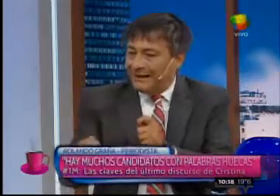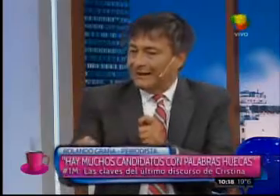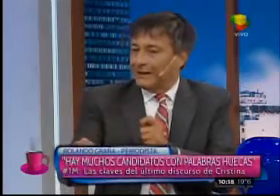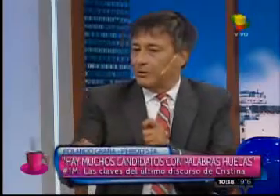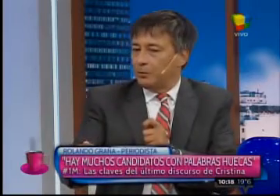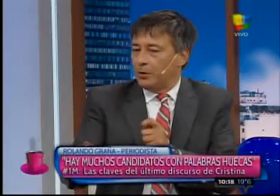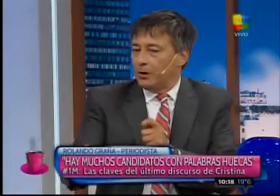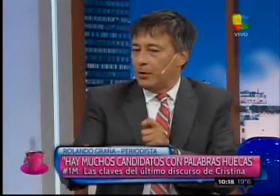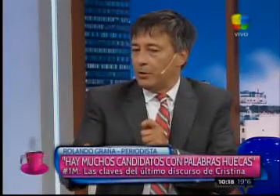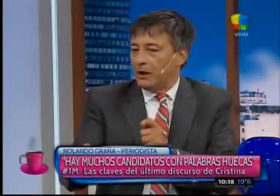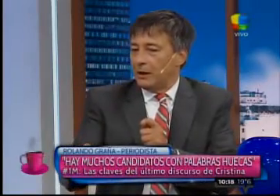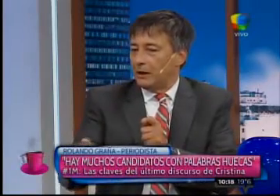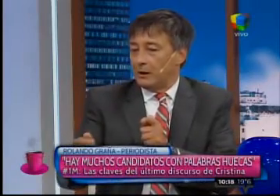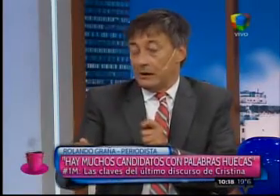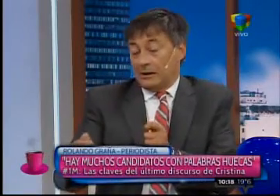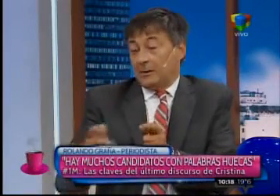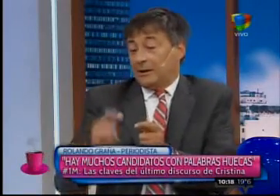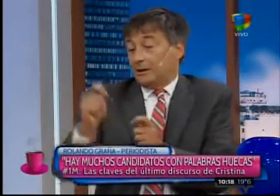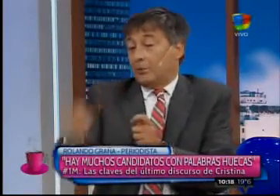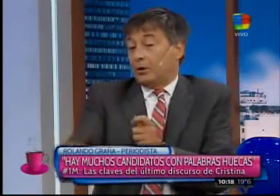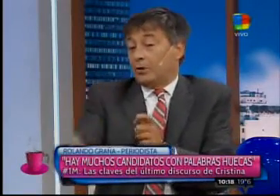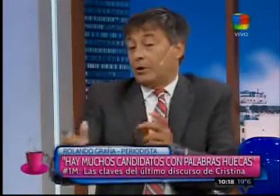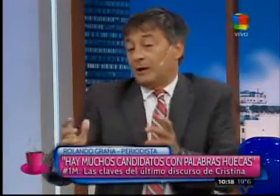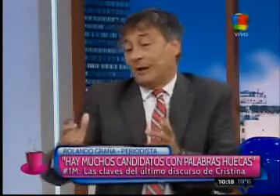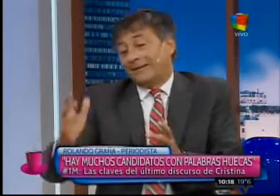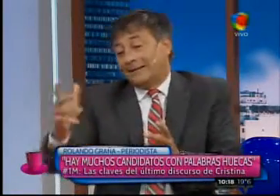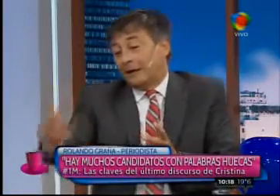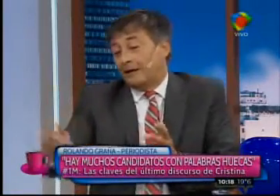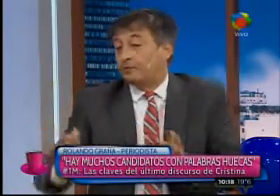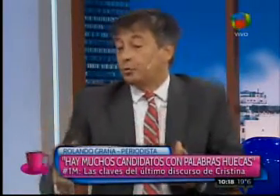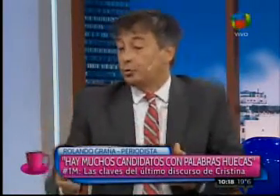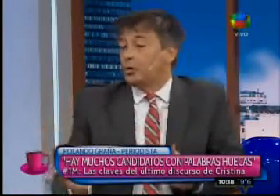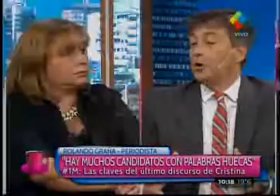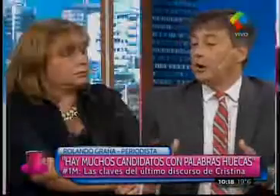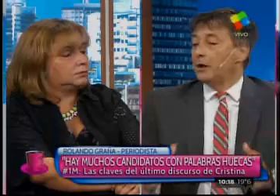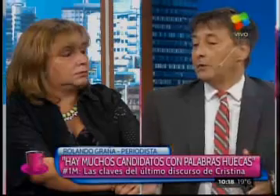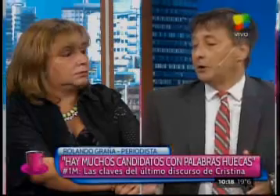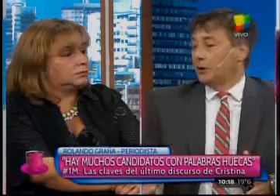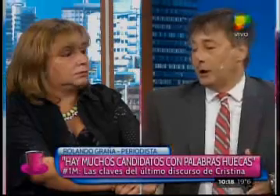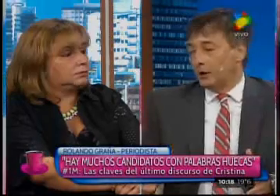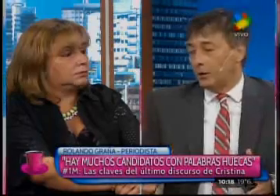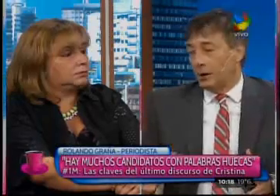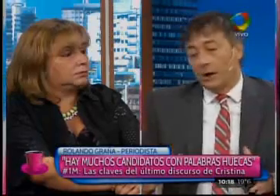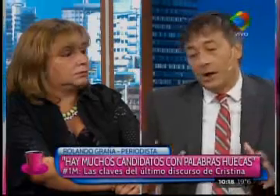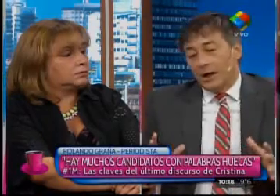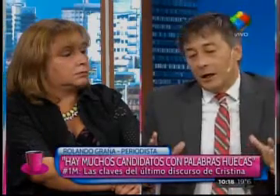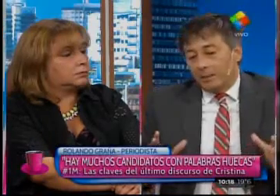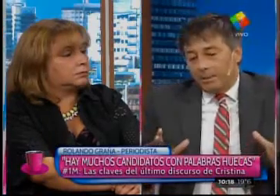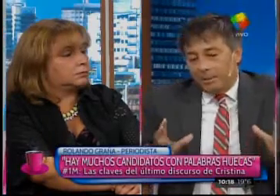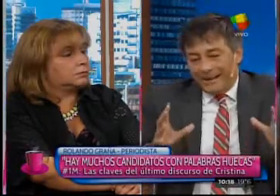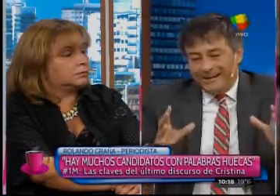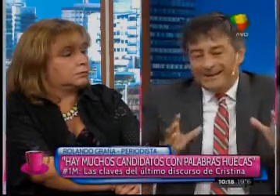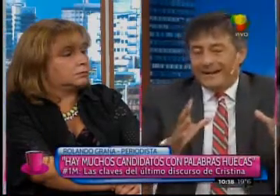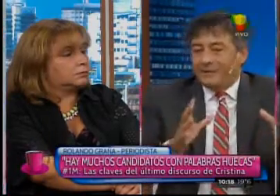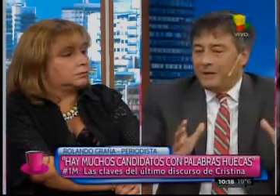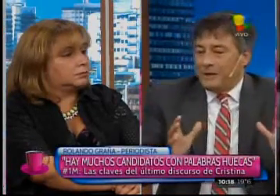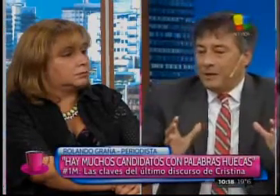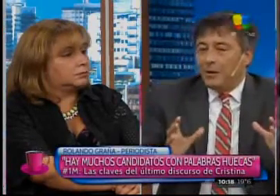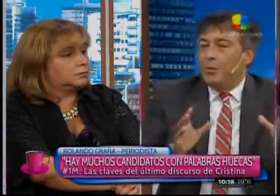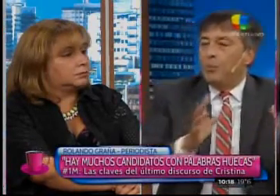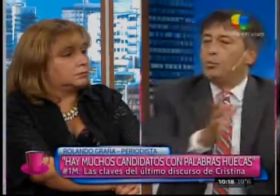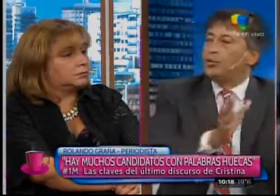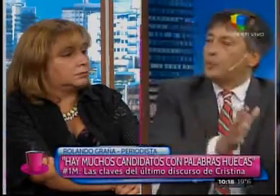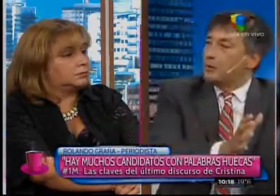la gran carta que ellos podían jugar y que van a poder jugar hacia futuro es la cuestión de la deuda. El país